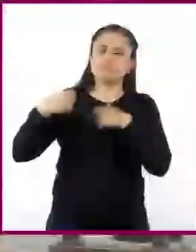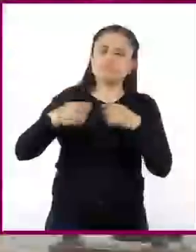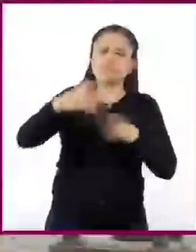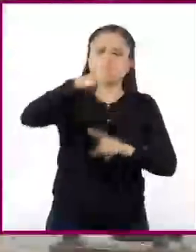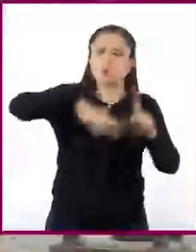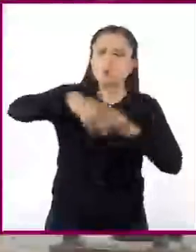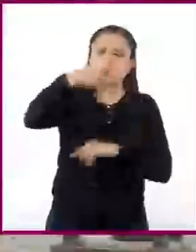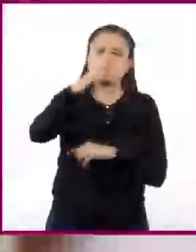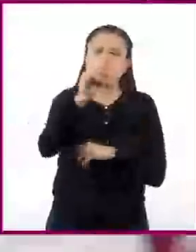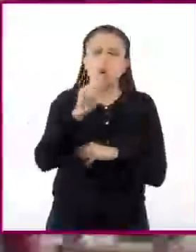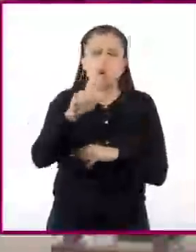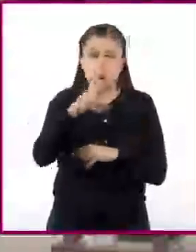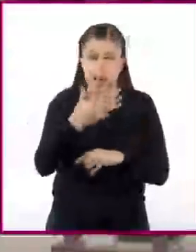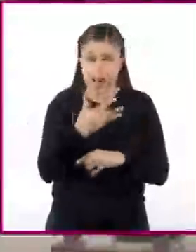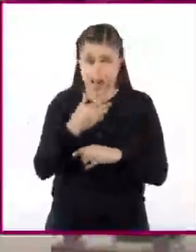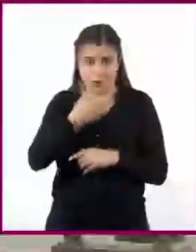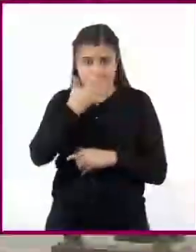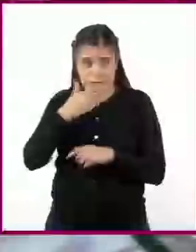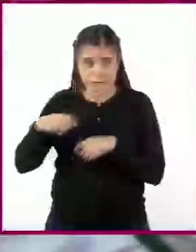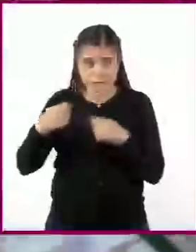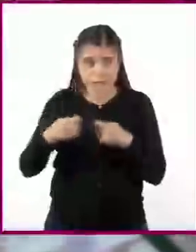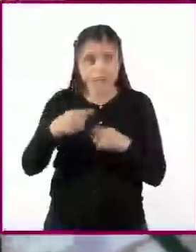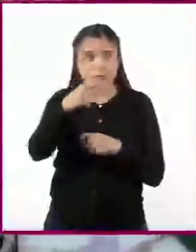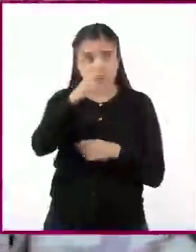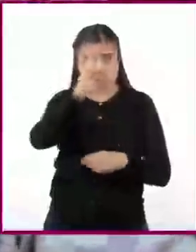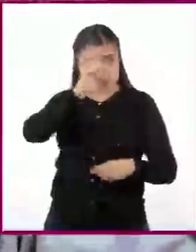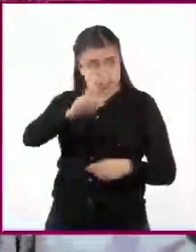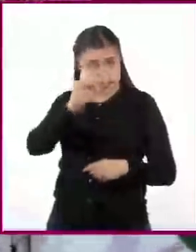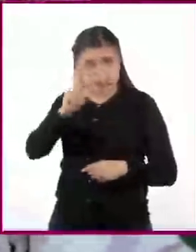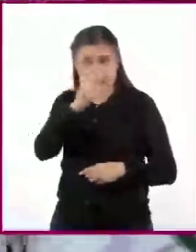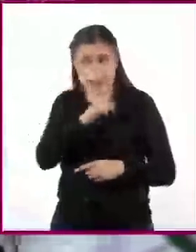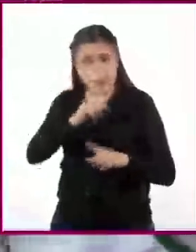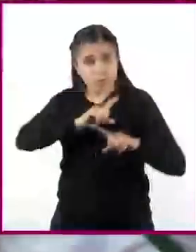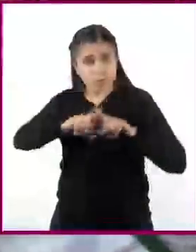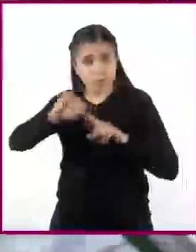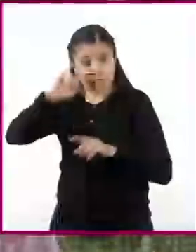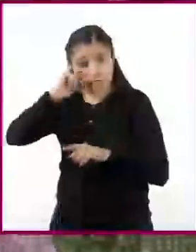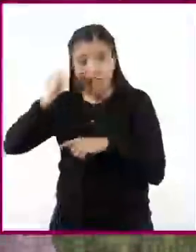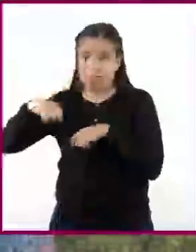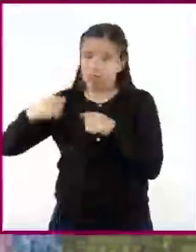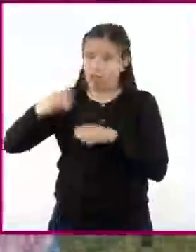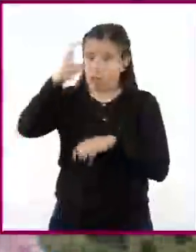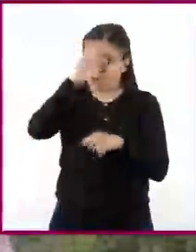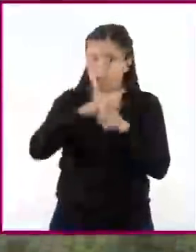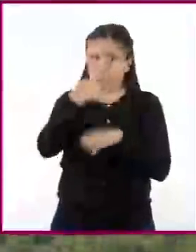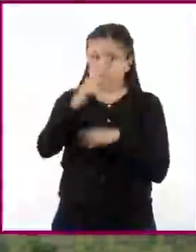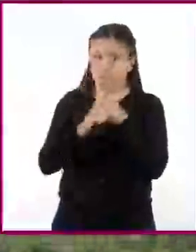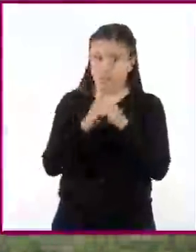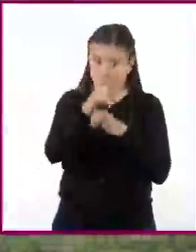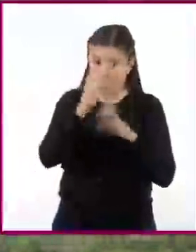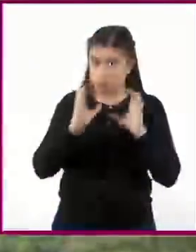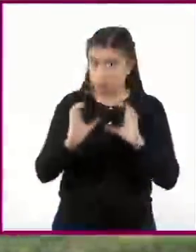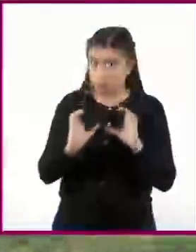barrio? ¿Qué haces para mantener y respetar las lenguas, tradiciones y culturas de tu país?